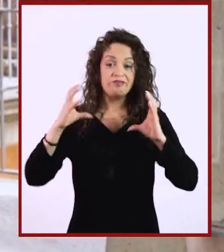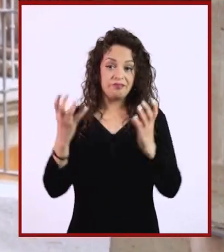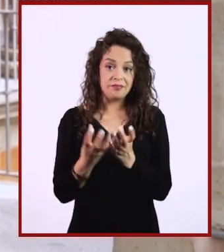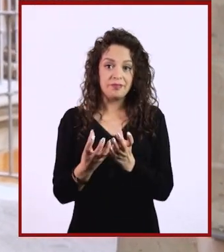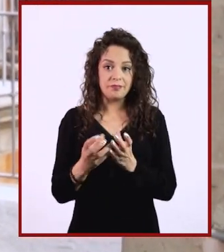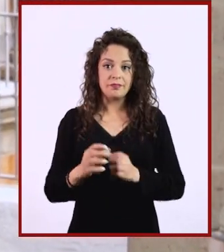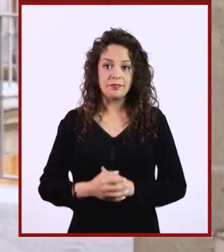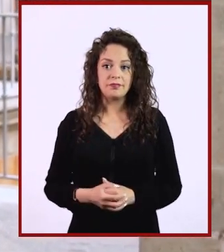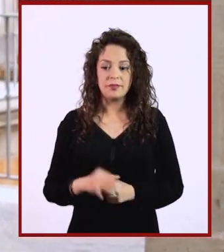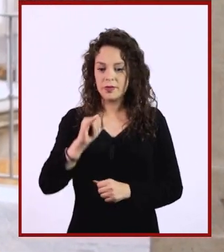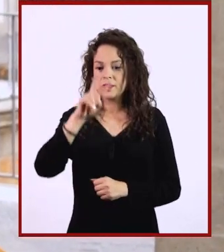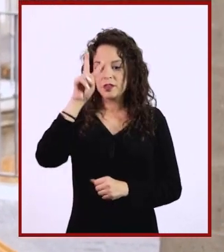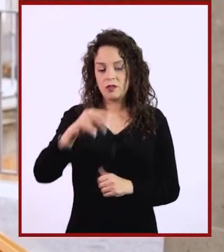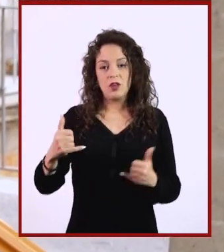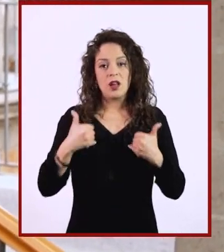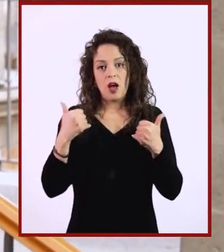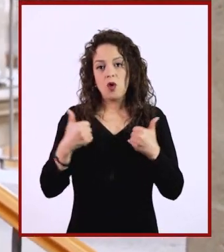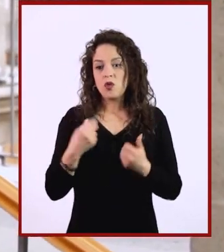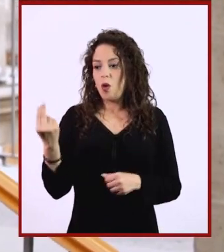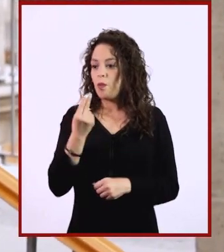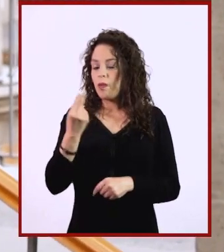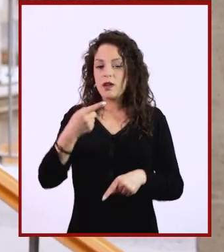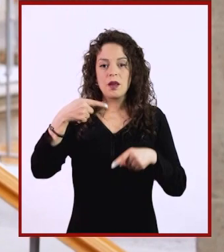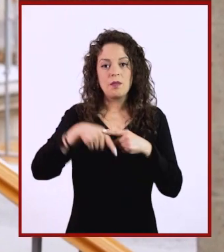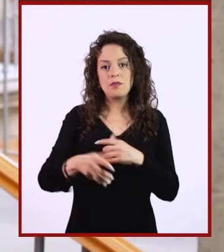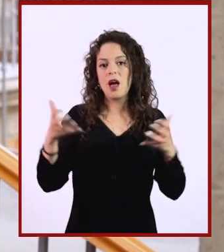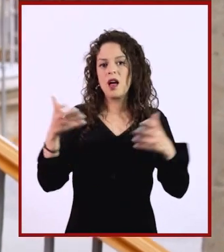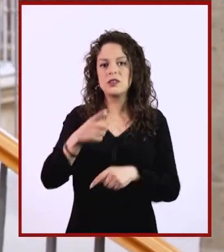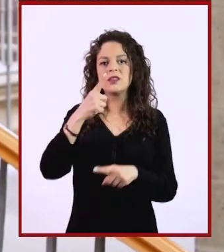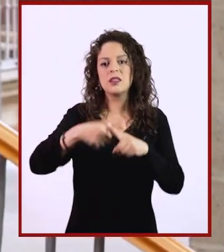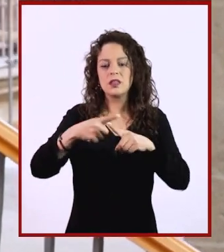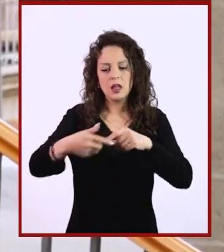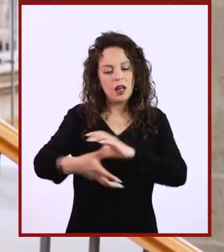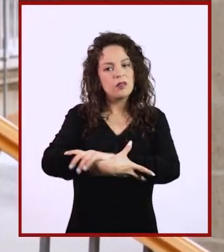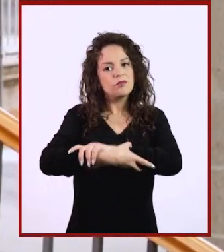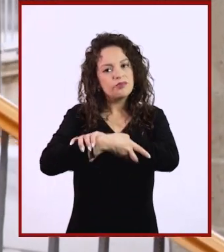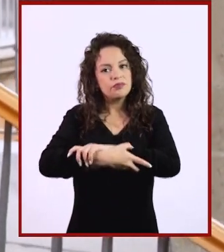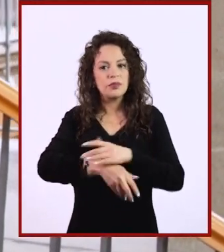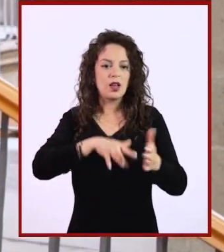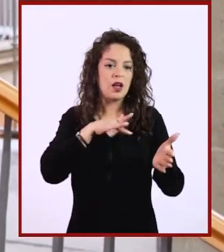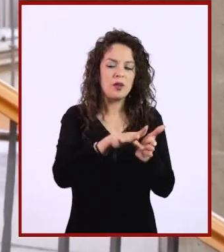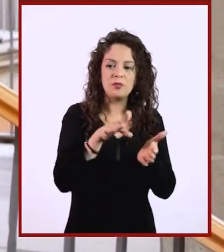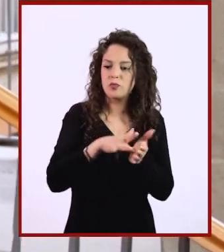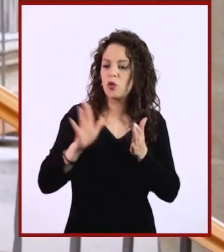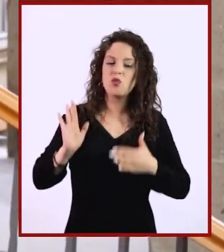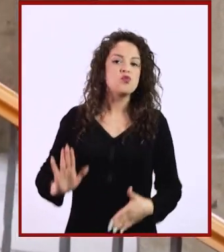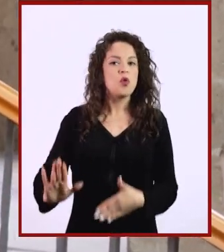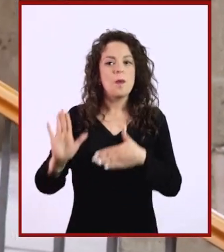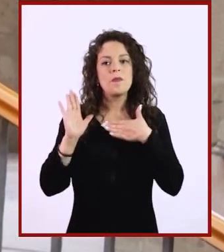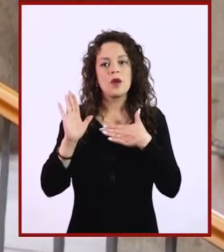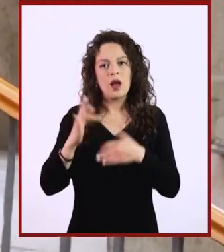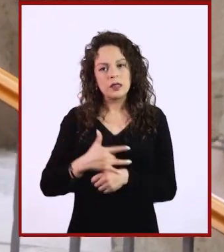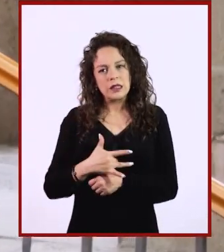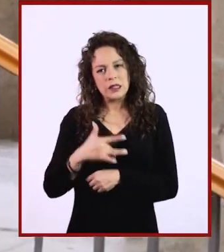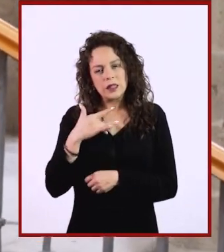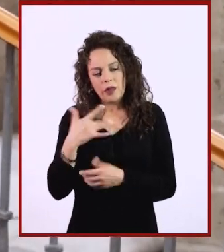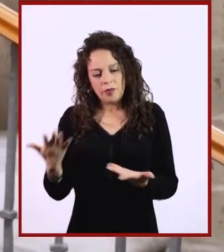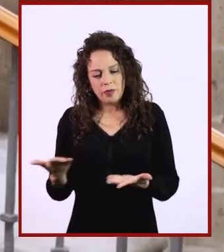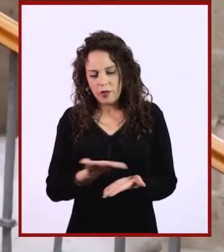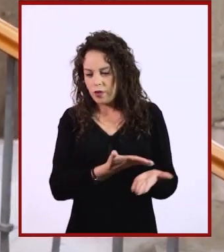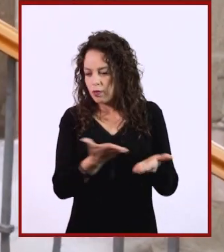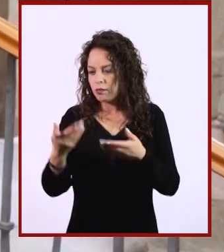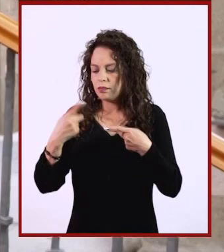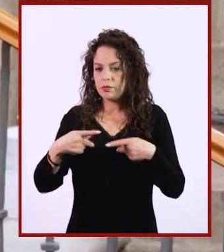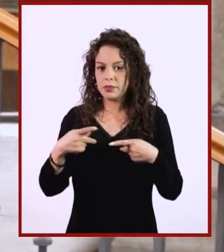los jóvenes debemos hacer de principios como la solidaridad, el altruismo, el compromiso y la sensibilidad social, entre otros,